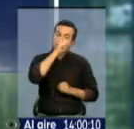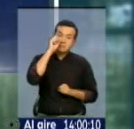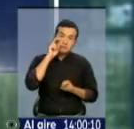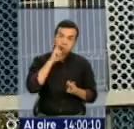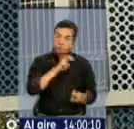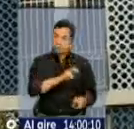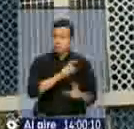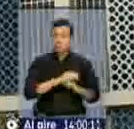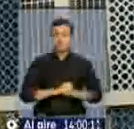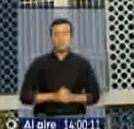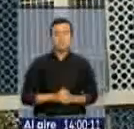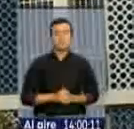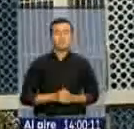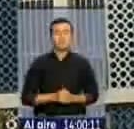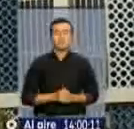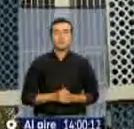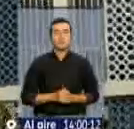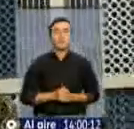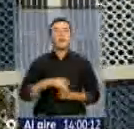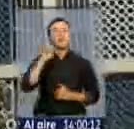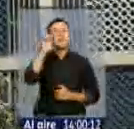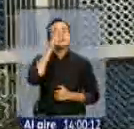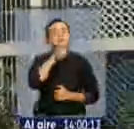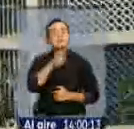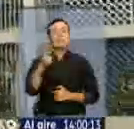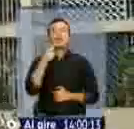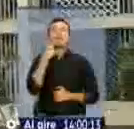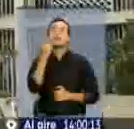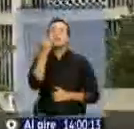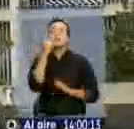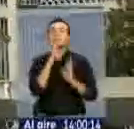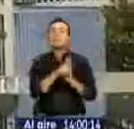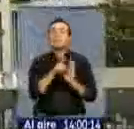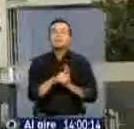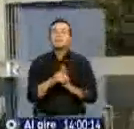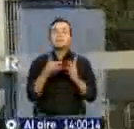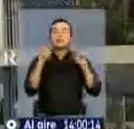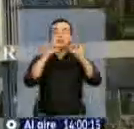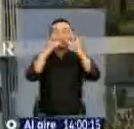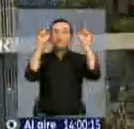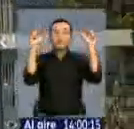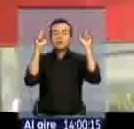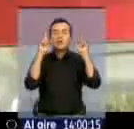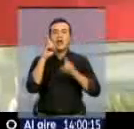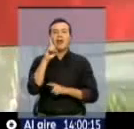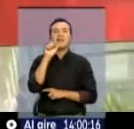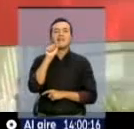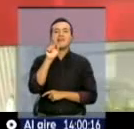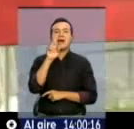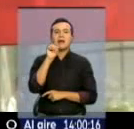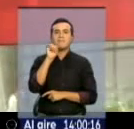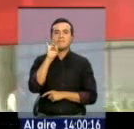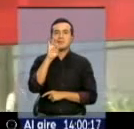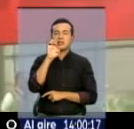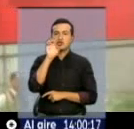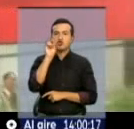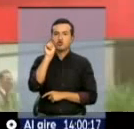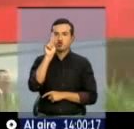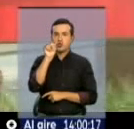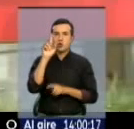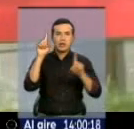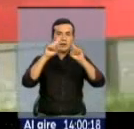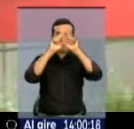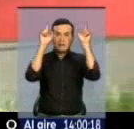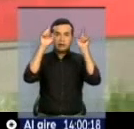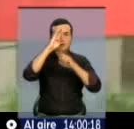investigación. La Fiscalía indaga las supuestas transferencias que se hicieron a través de la empresa offshore Darmiston, que aparece en la lista de sobornos de la